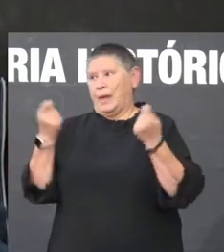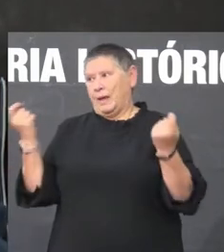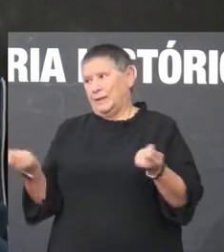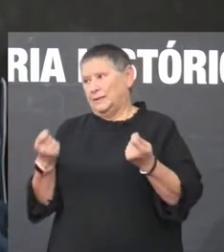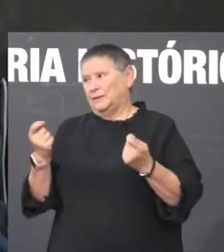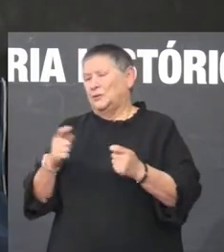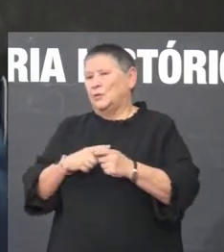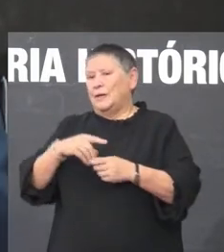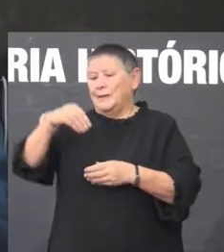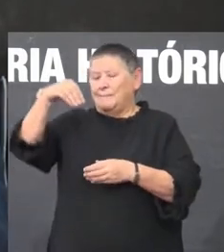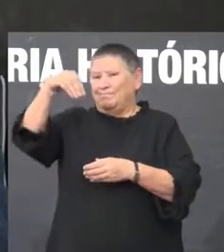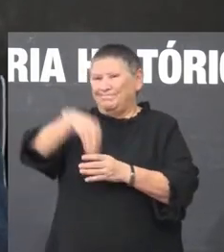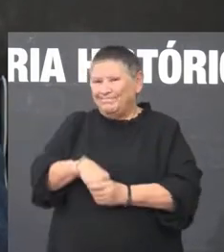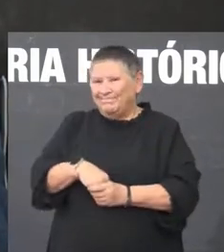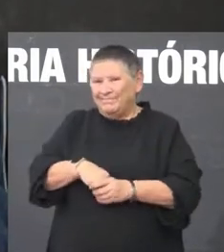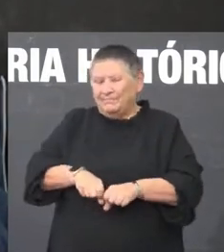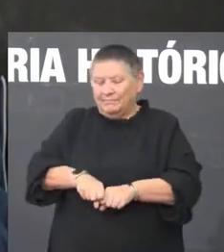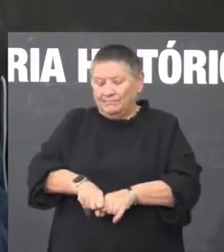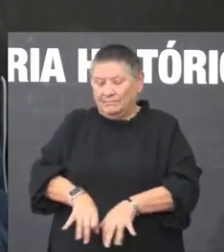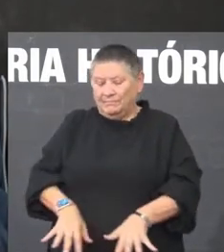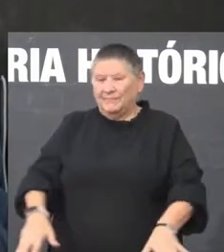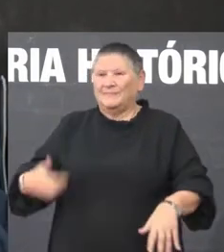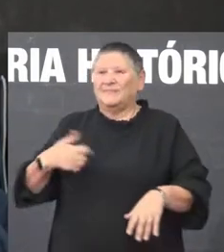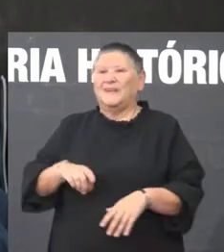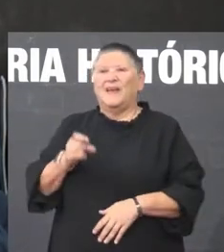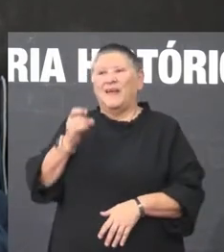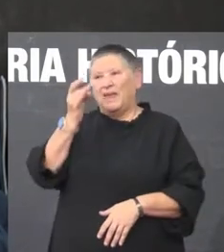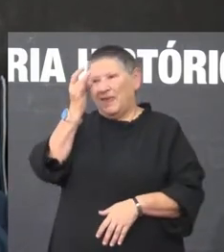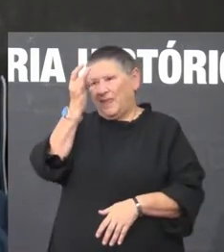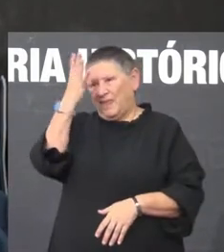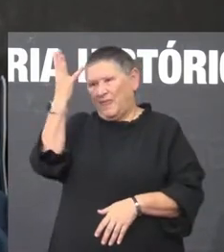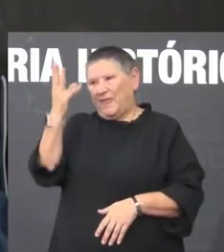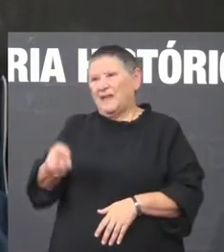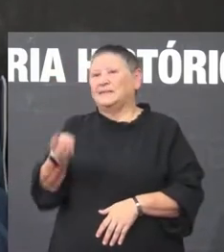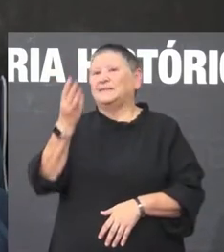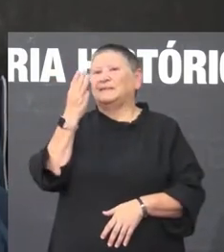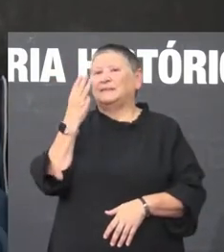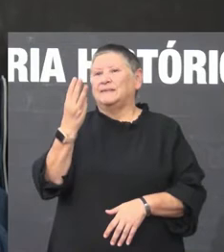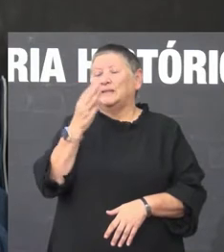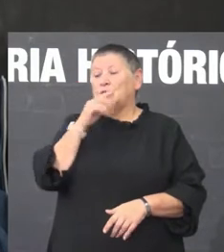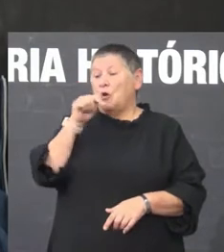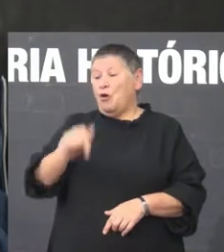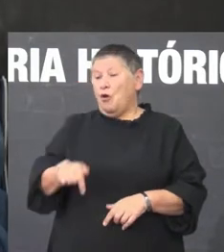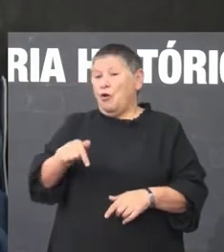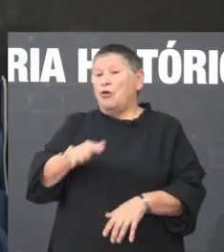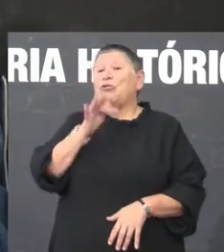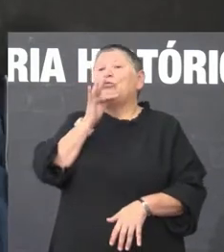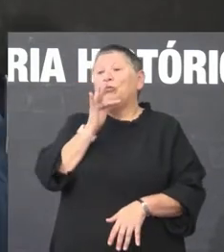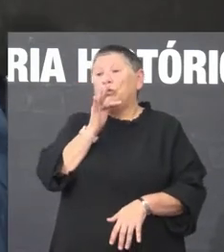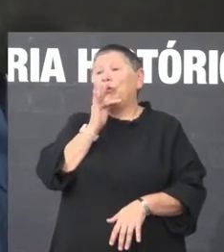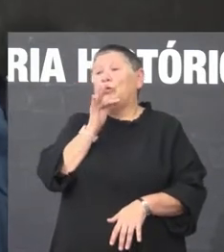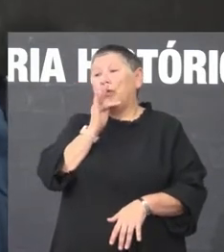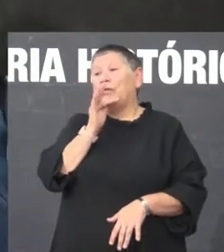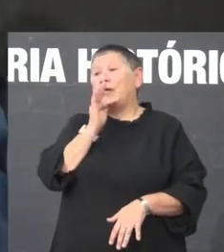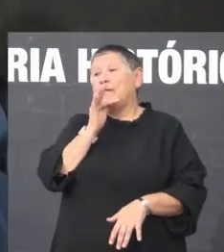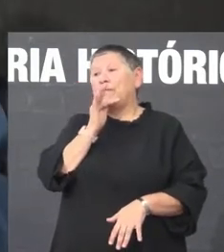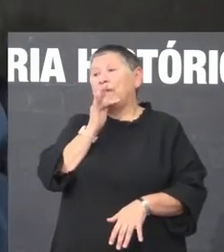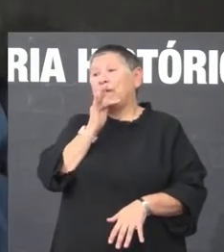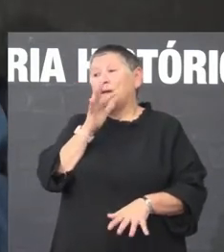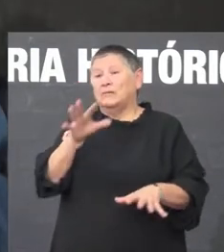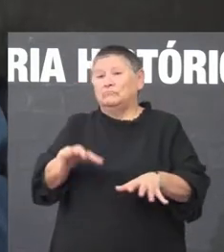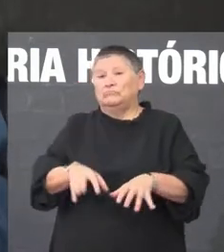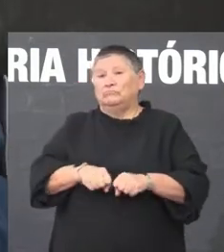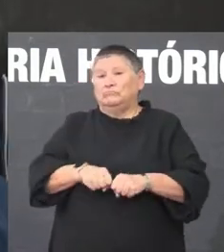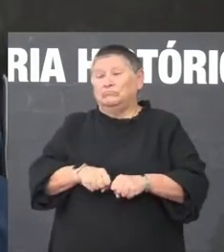tres ideas que todavía hoy están muy muy